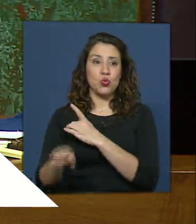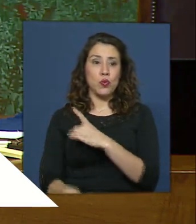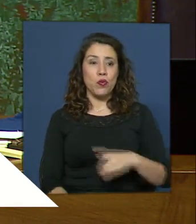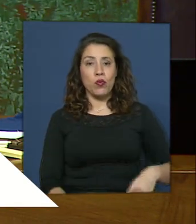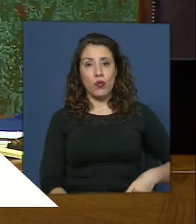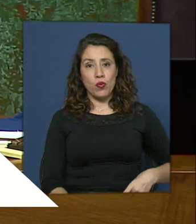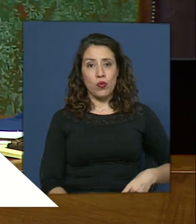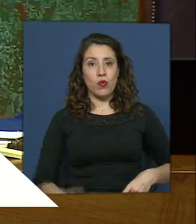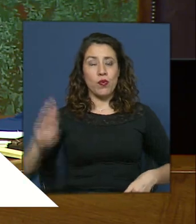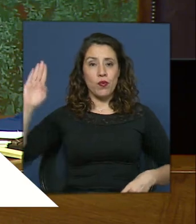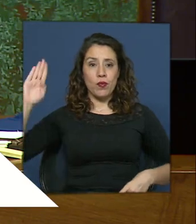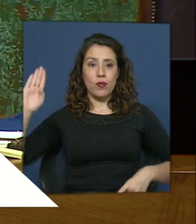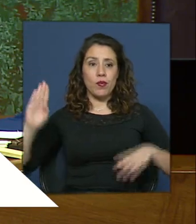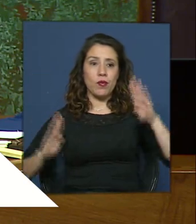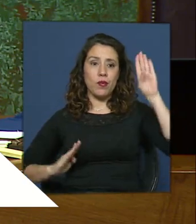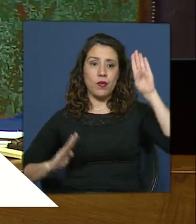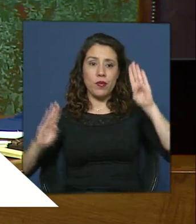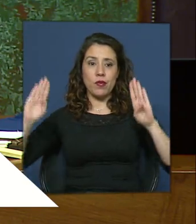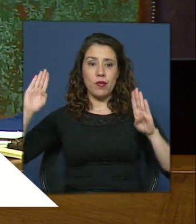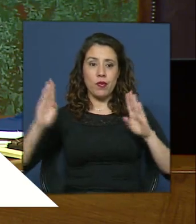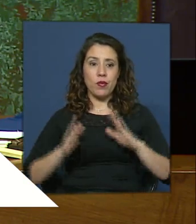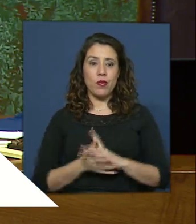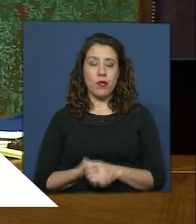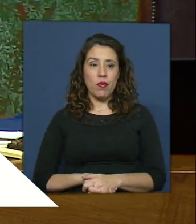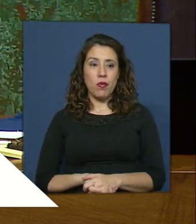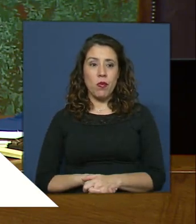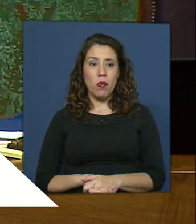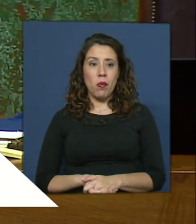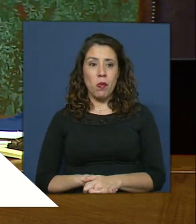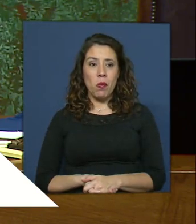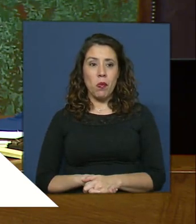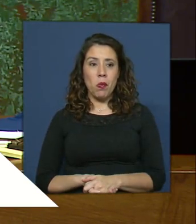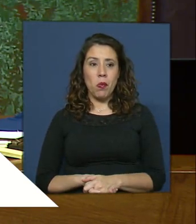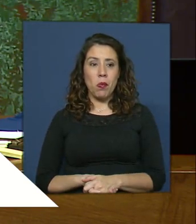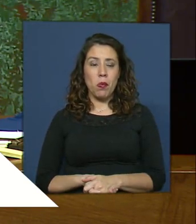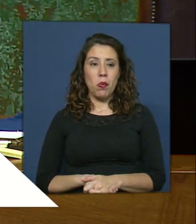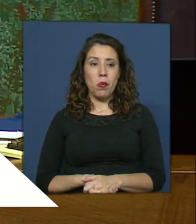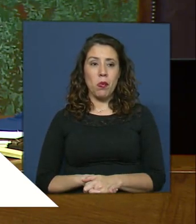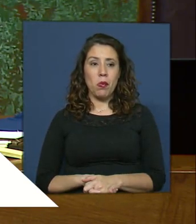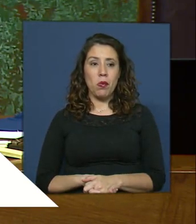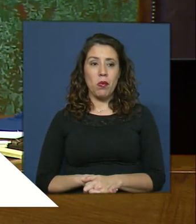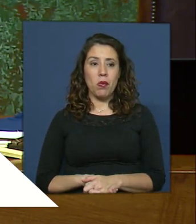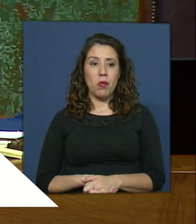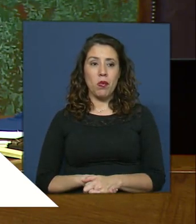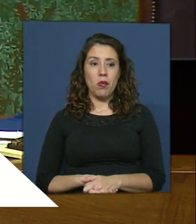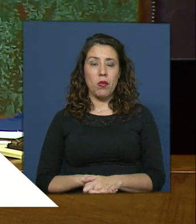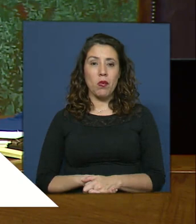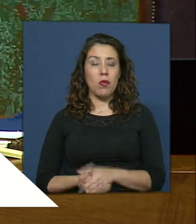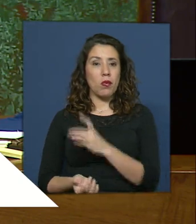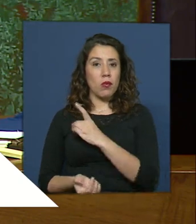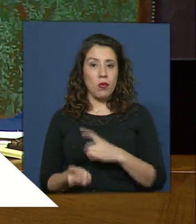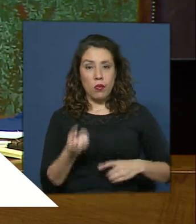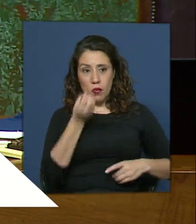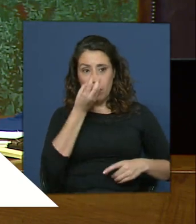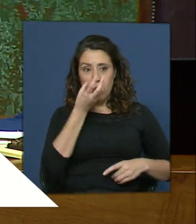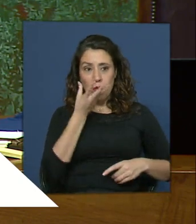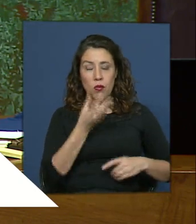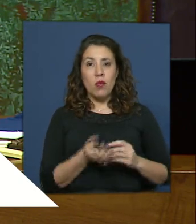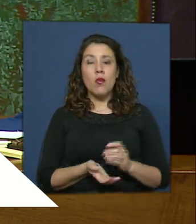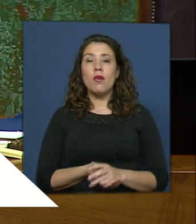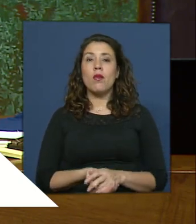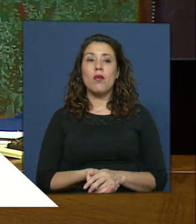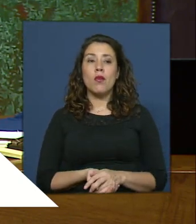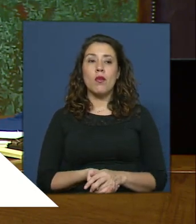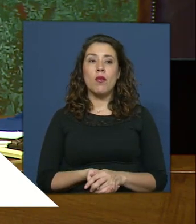parlamentarios que están levantando la mano. Y diputado con diputado Flores y con